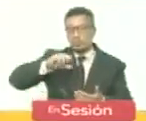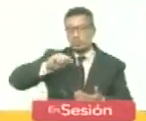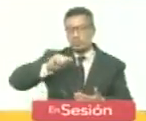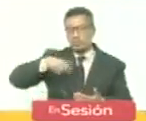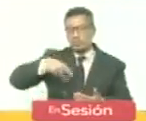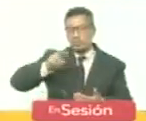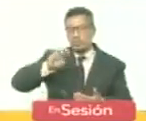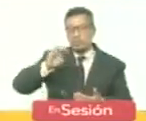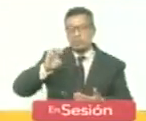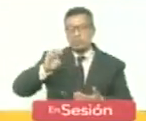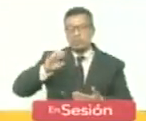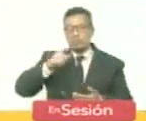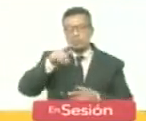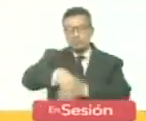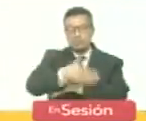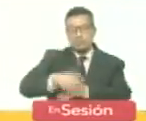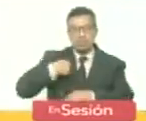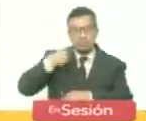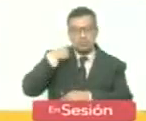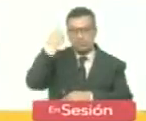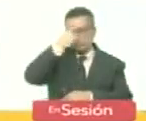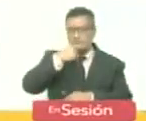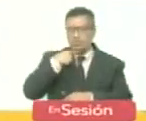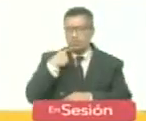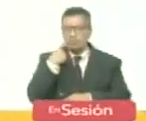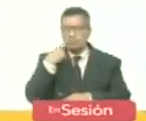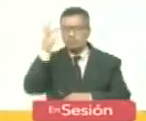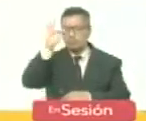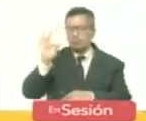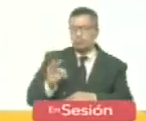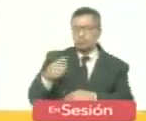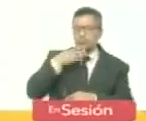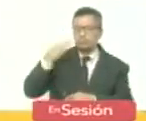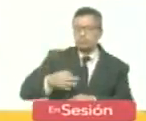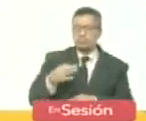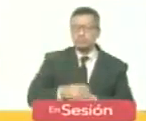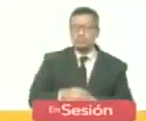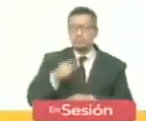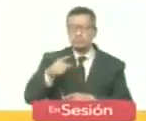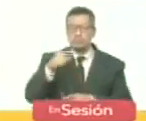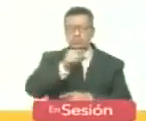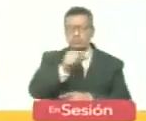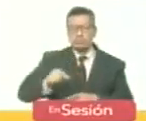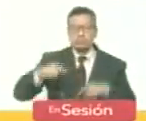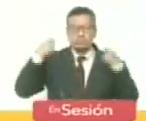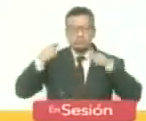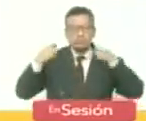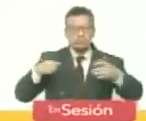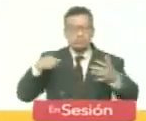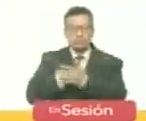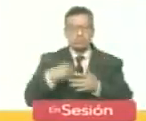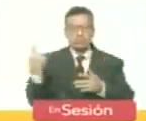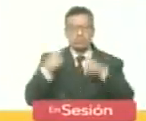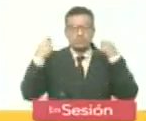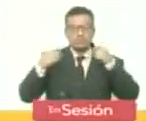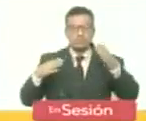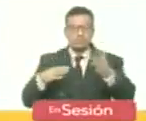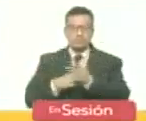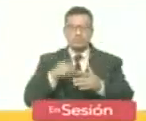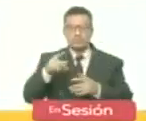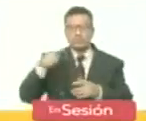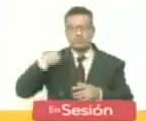calle precisamente. Yo no veo rostros, ni veo figuras, definitivamente, de gente que promueve sanciones, que promueve bloqueo.